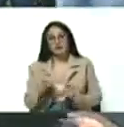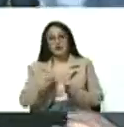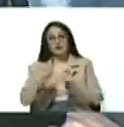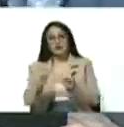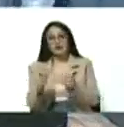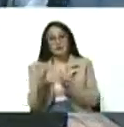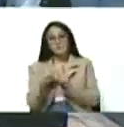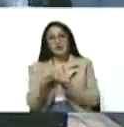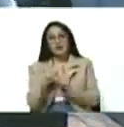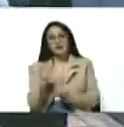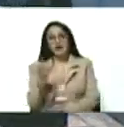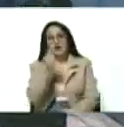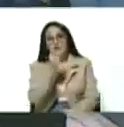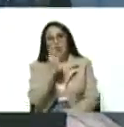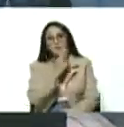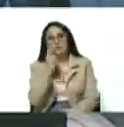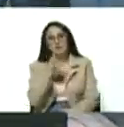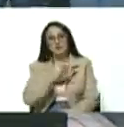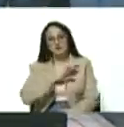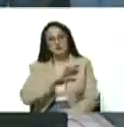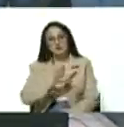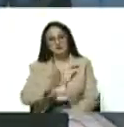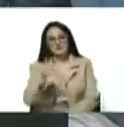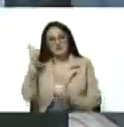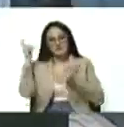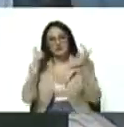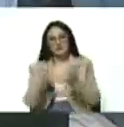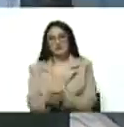palabra y el compromiso de Hugo Chávez.